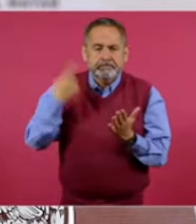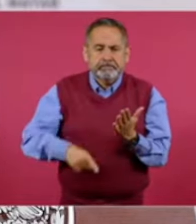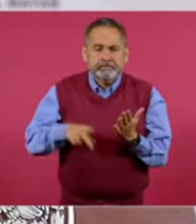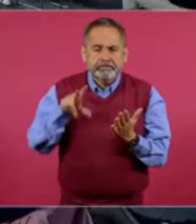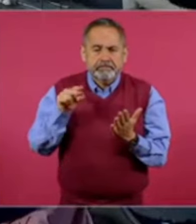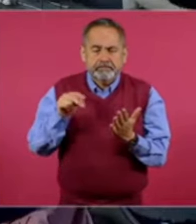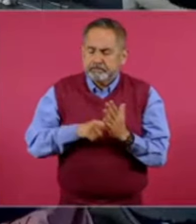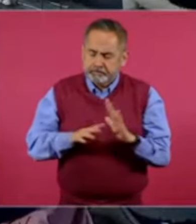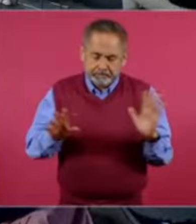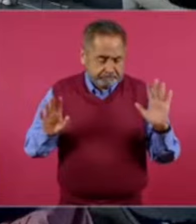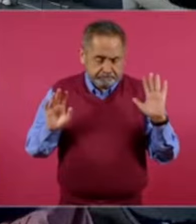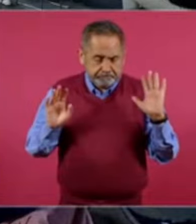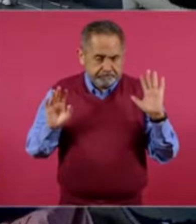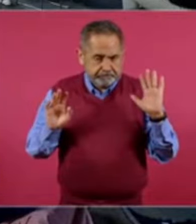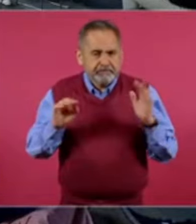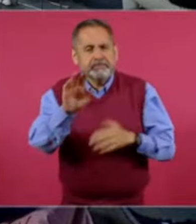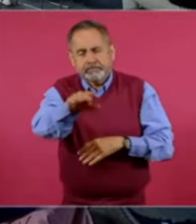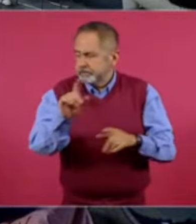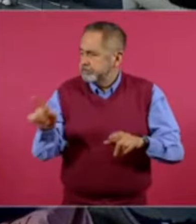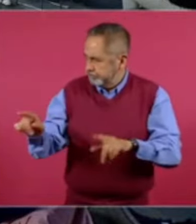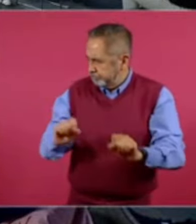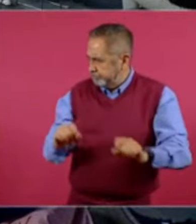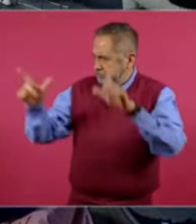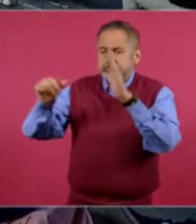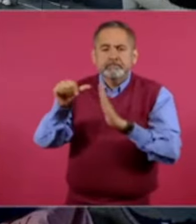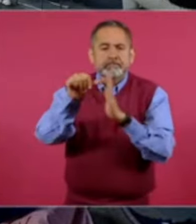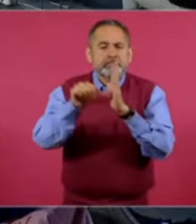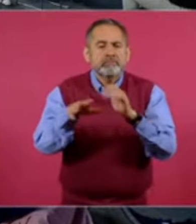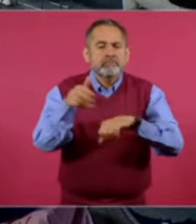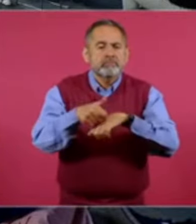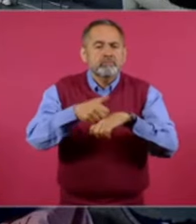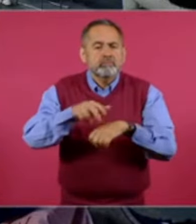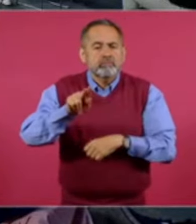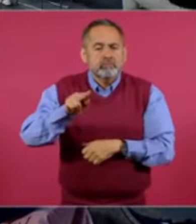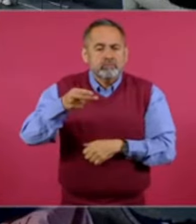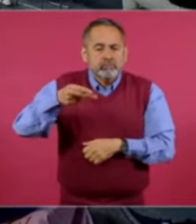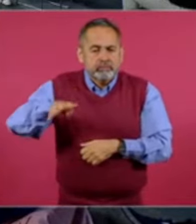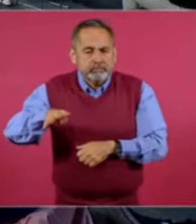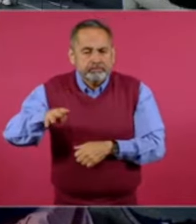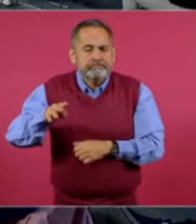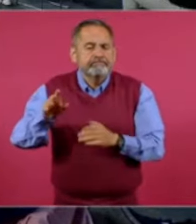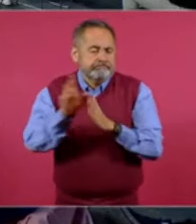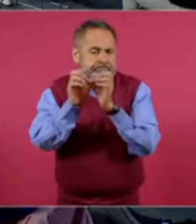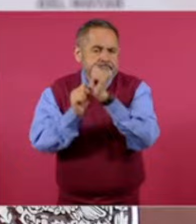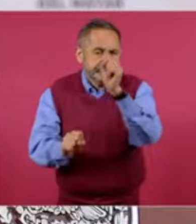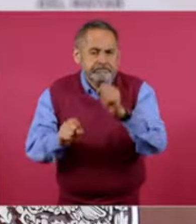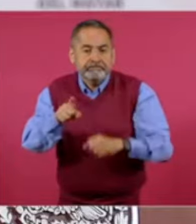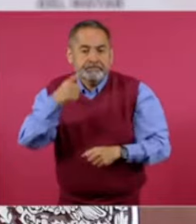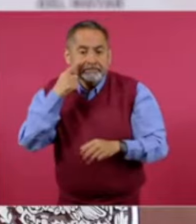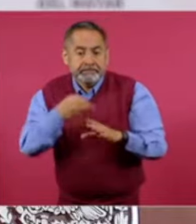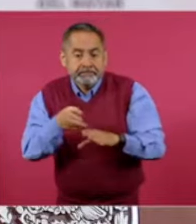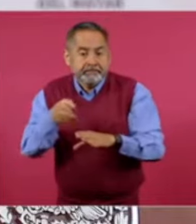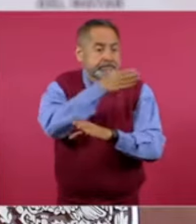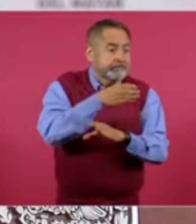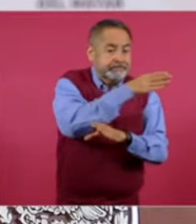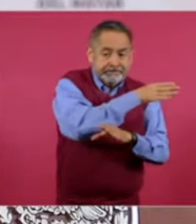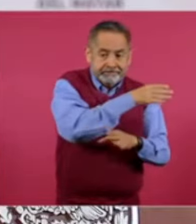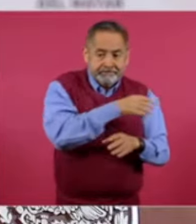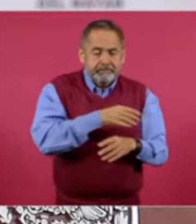¿Por qué no pones el artículo 89 de la Constitución? Es que antes la